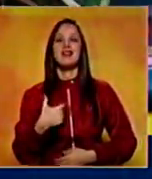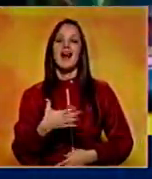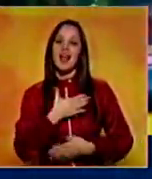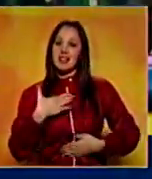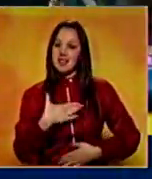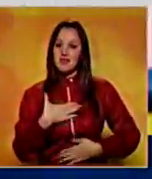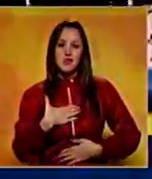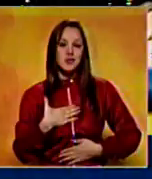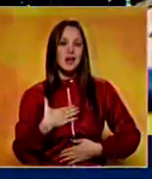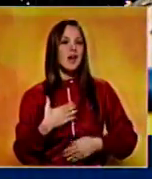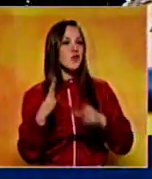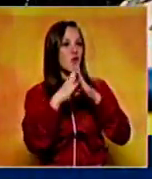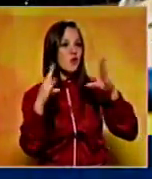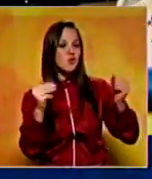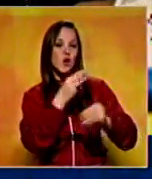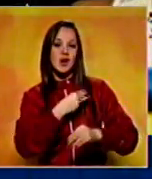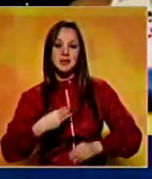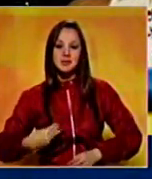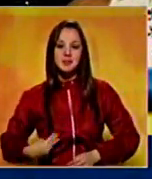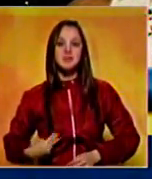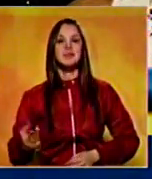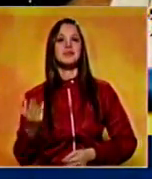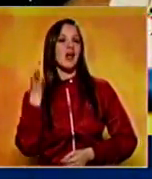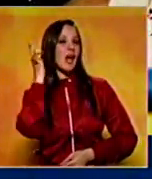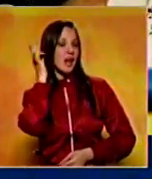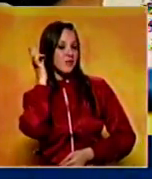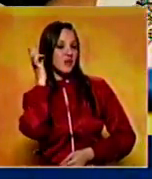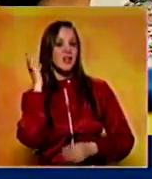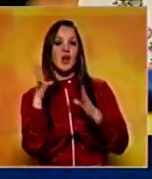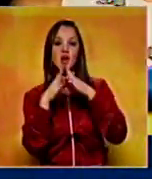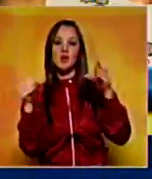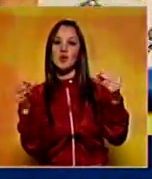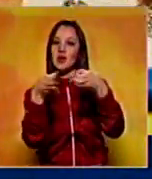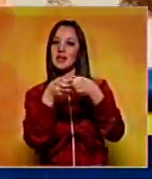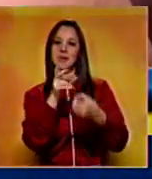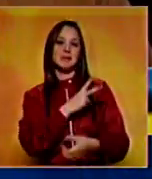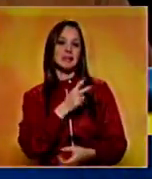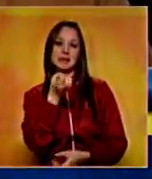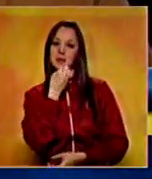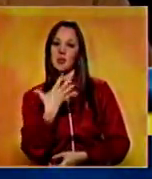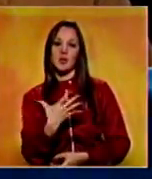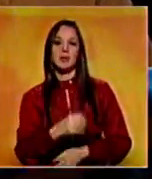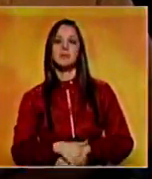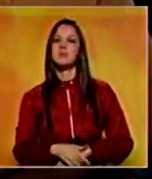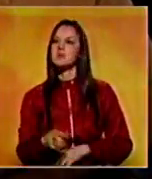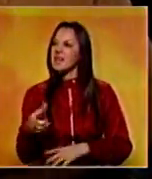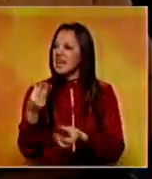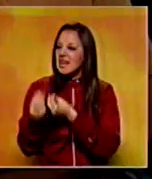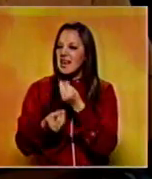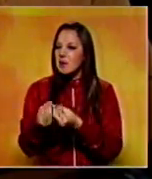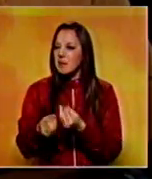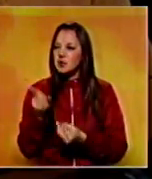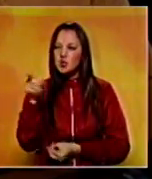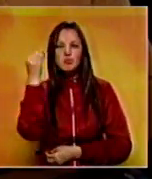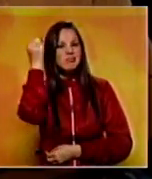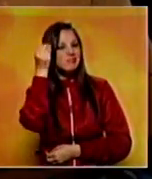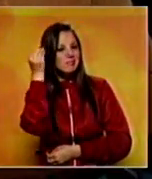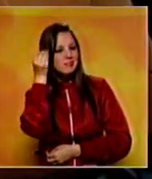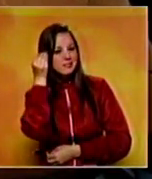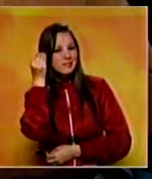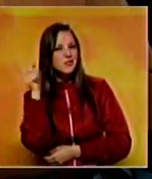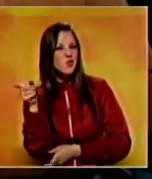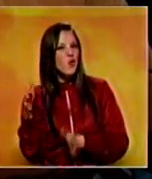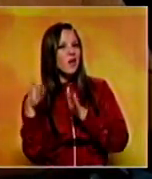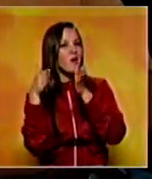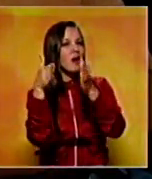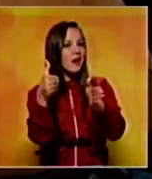con mis misses, con mis bailarines, con la gente de producción, con todo el equipo de Venevisión que está fabuloso. ¿Qué va a pasar ahora? ¿Qué tienes pensado? ¿Qué nos vas a